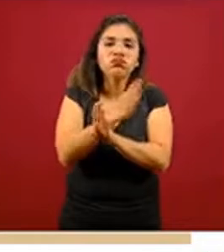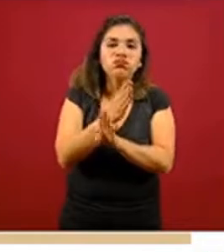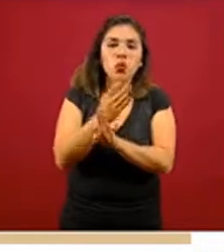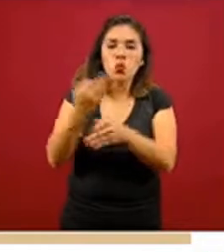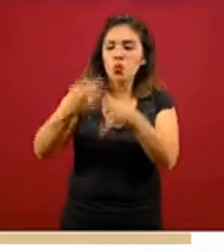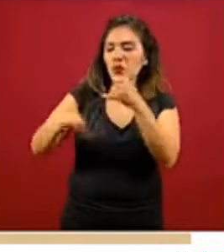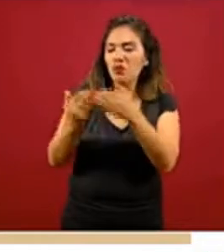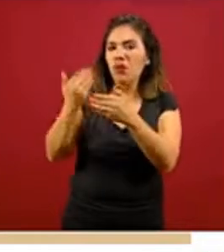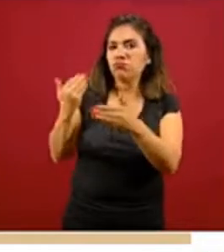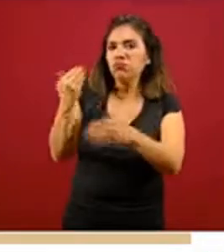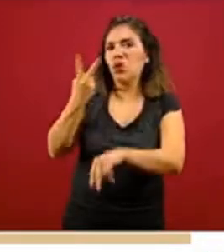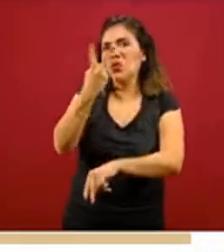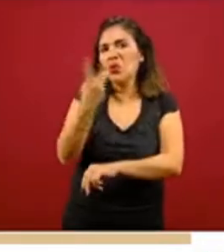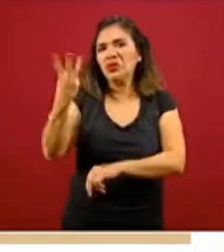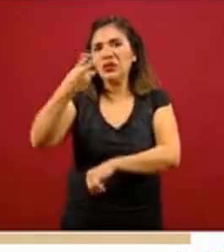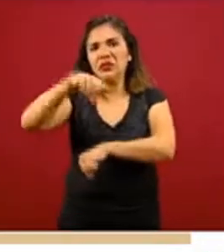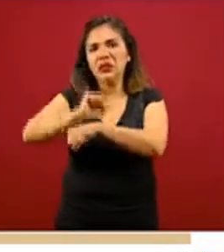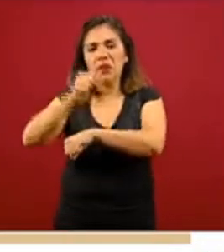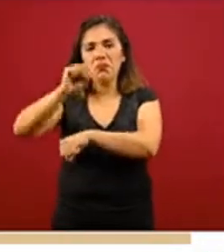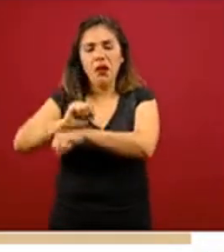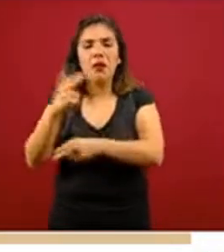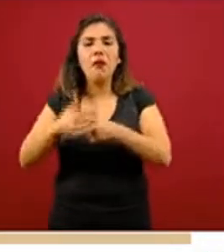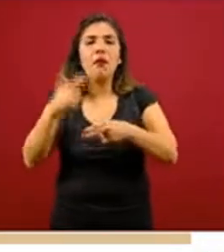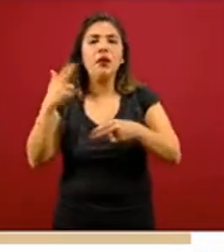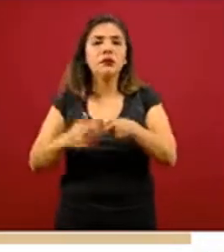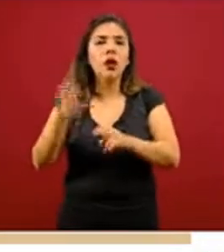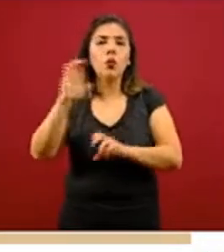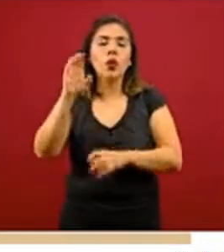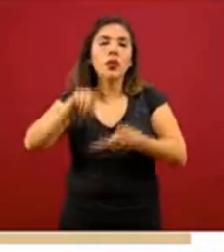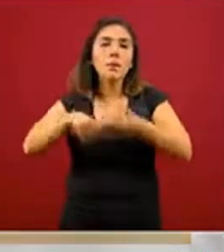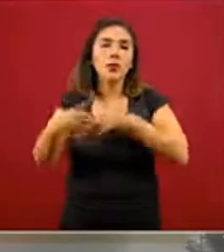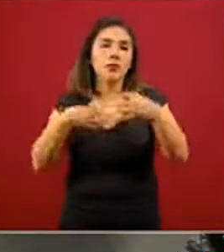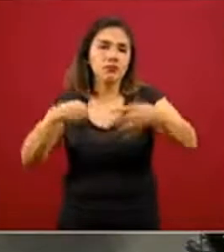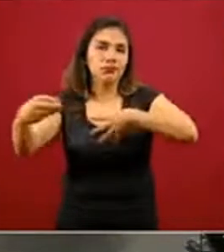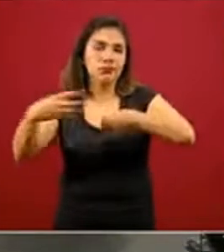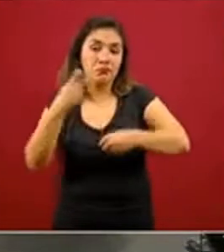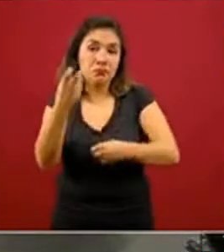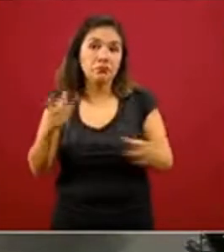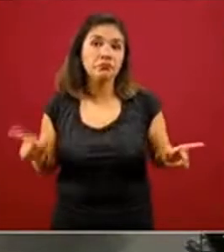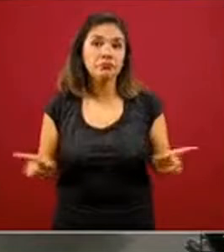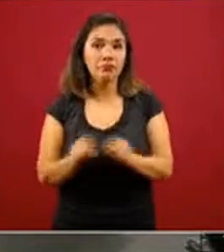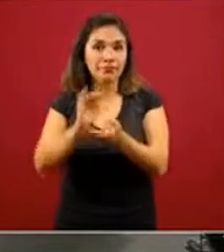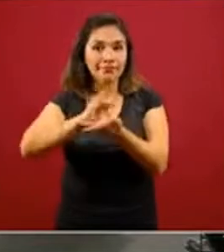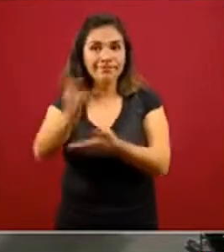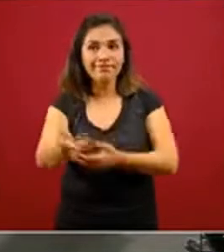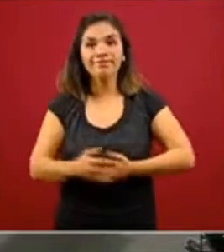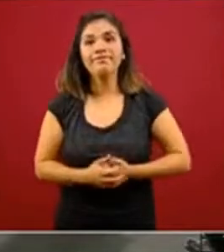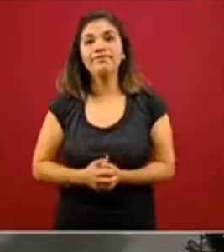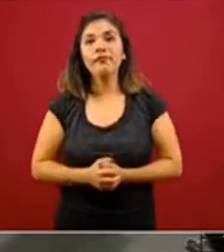3 semanas hasta el momento de la epidemia. Sería la actualización para hoy. Muchas gracias.